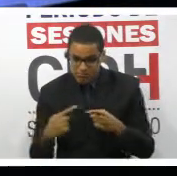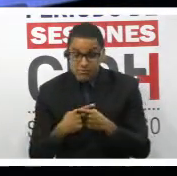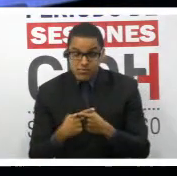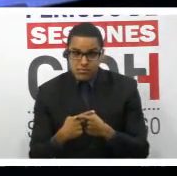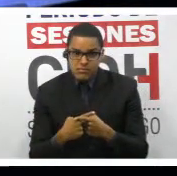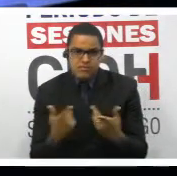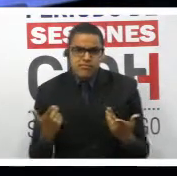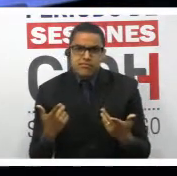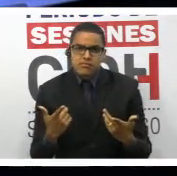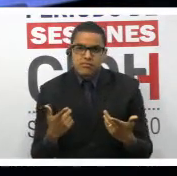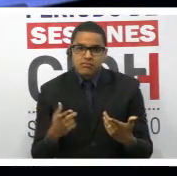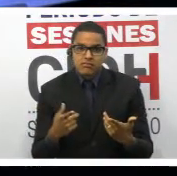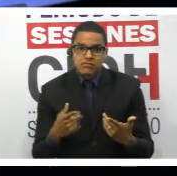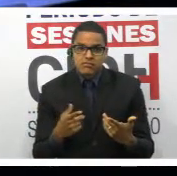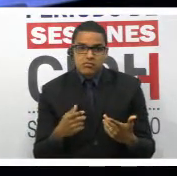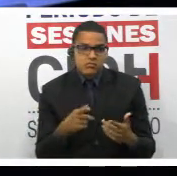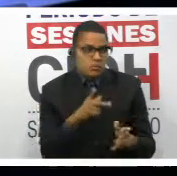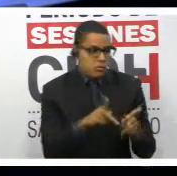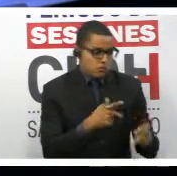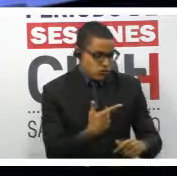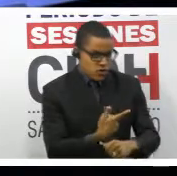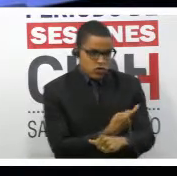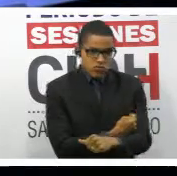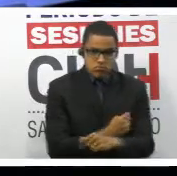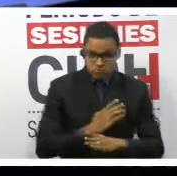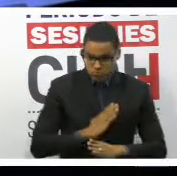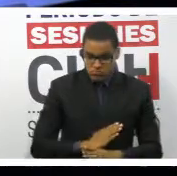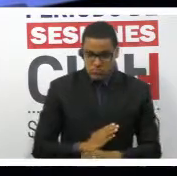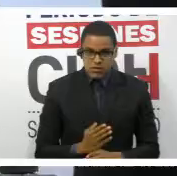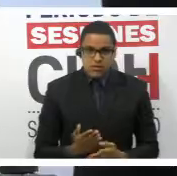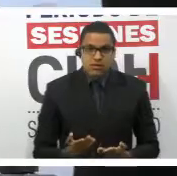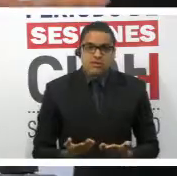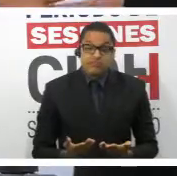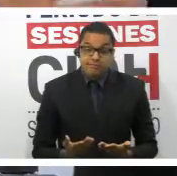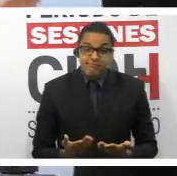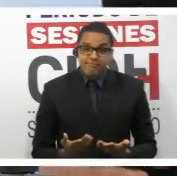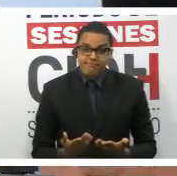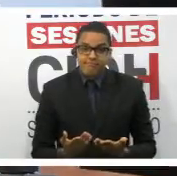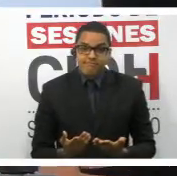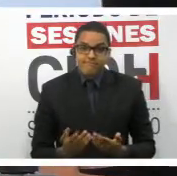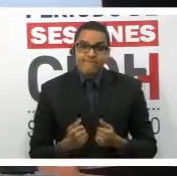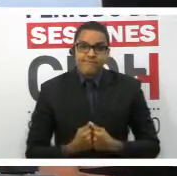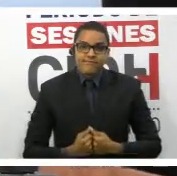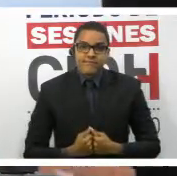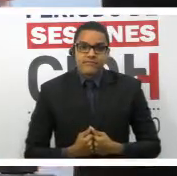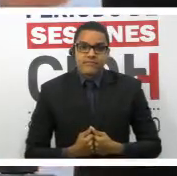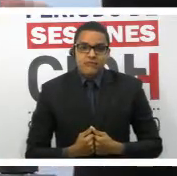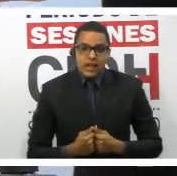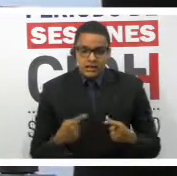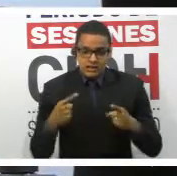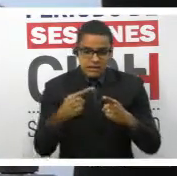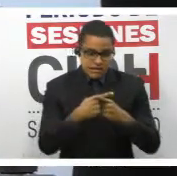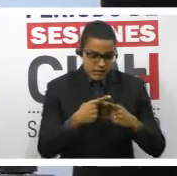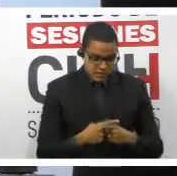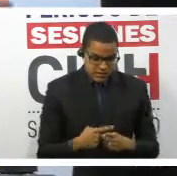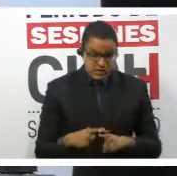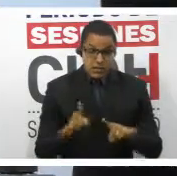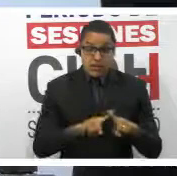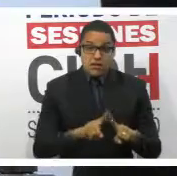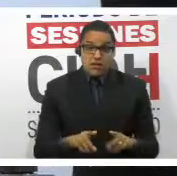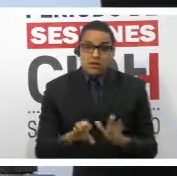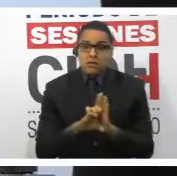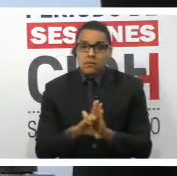con discapacidad en todas las etapas del proceso desde acceso a la información y acceso